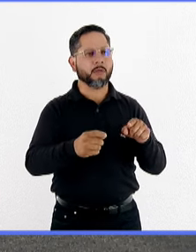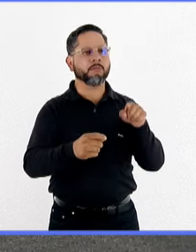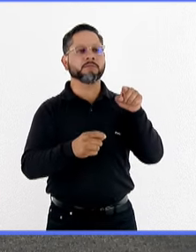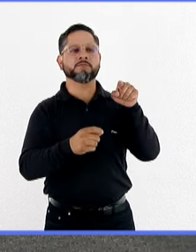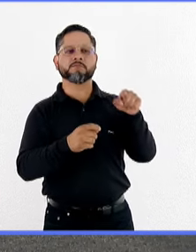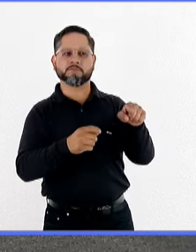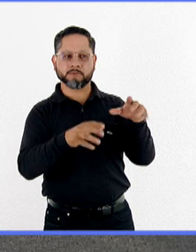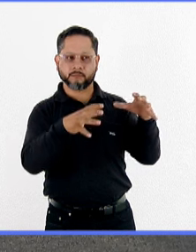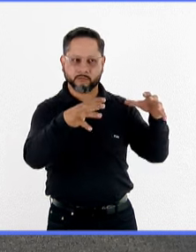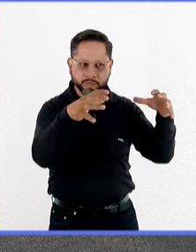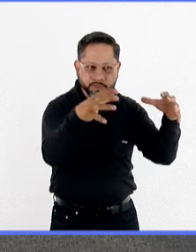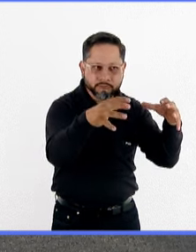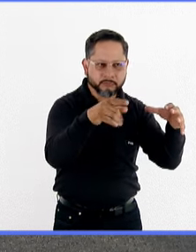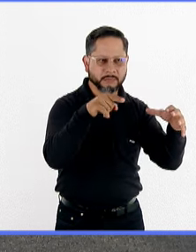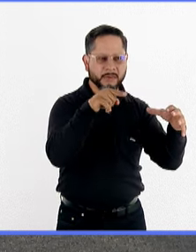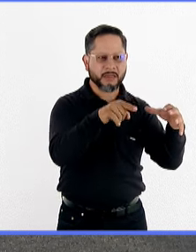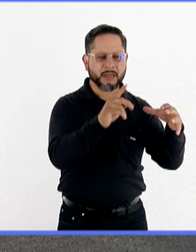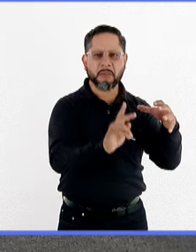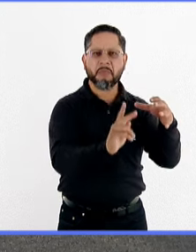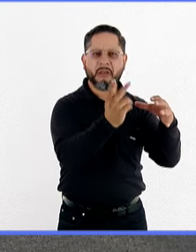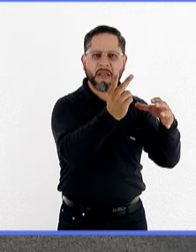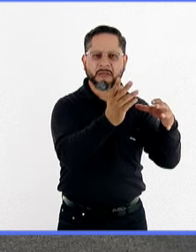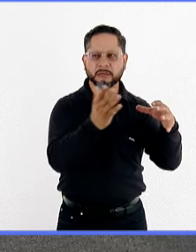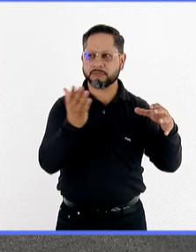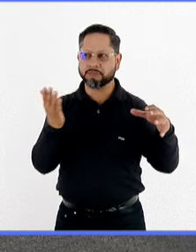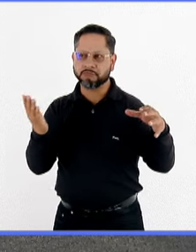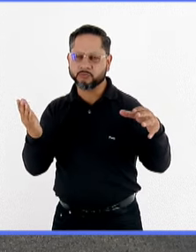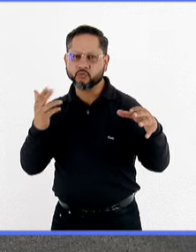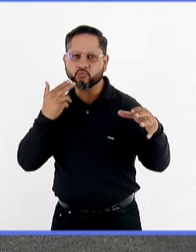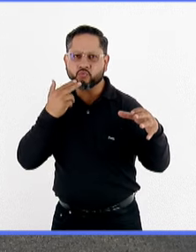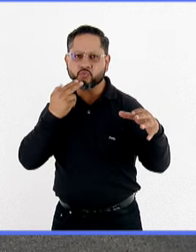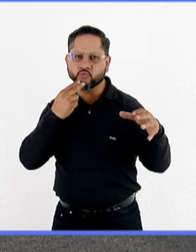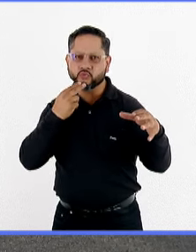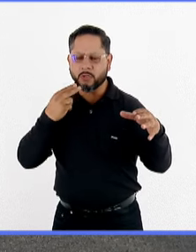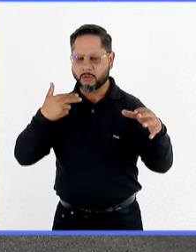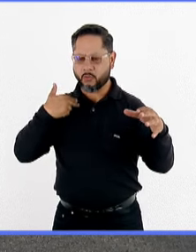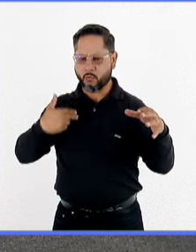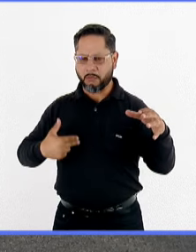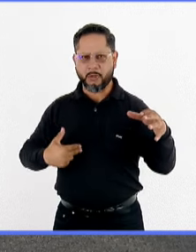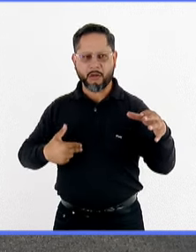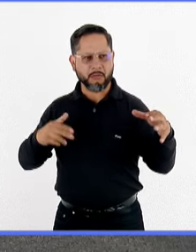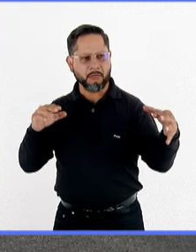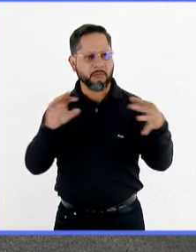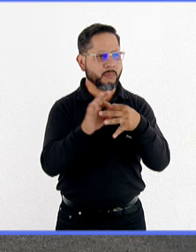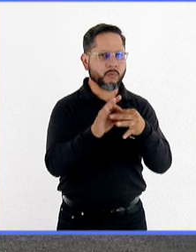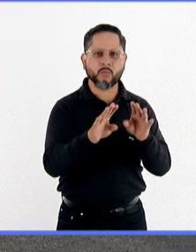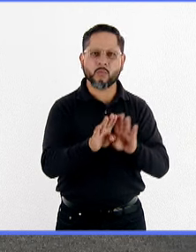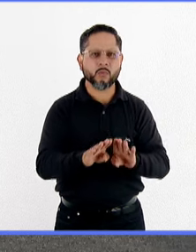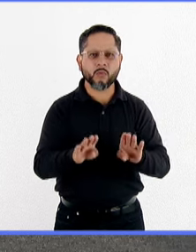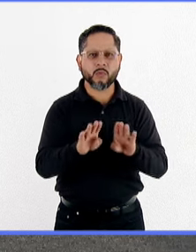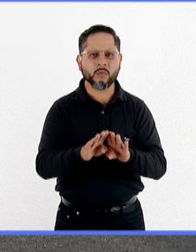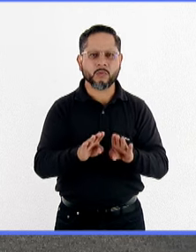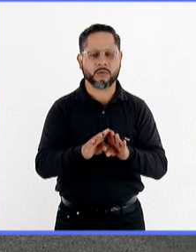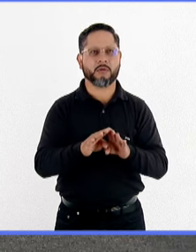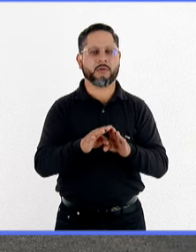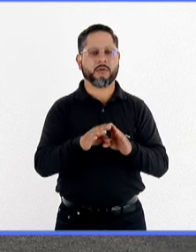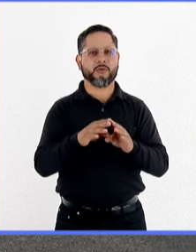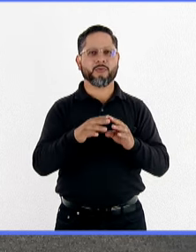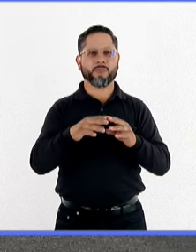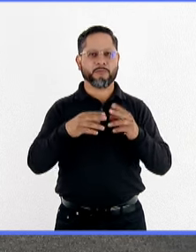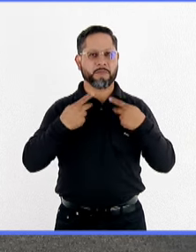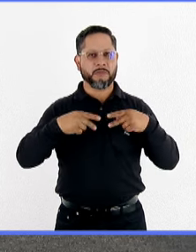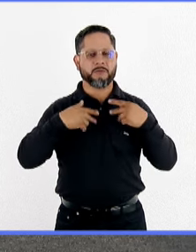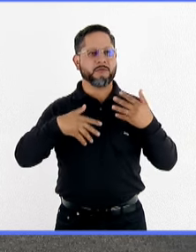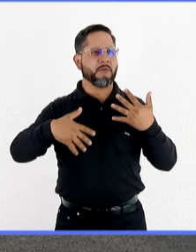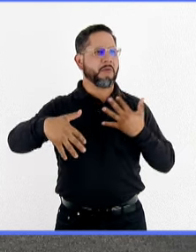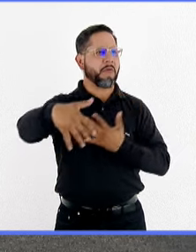entre los grupos humanos con la utilidad de determinadas plantas en nuestro ambiente, ¿verdad? Claro. Y